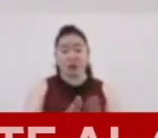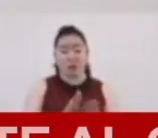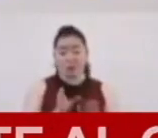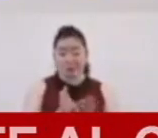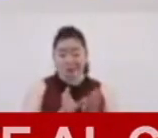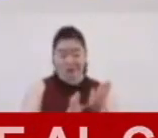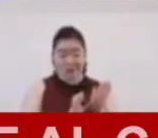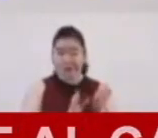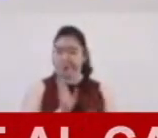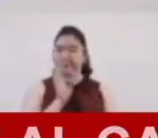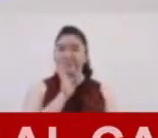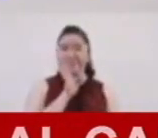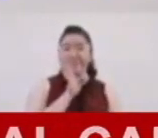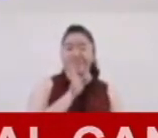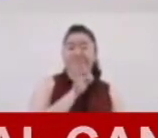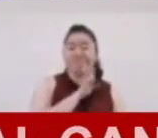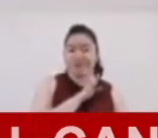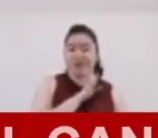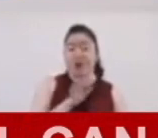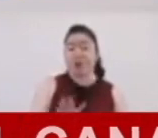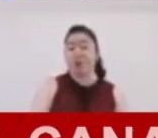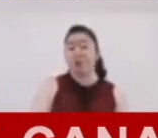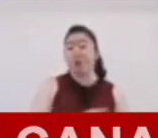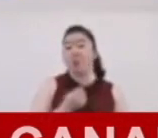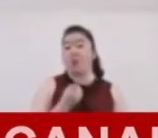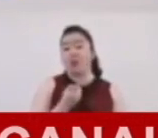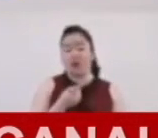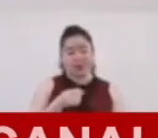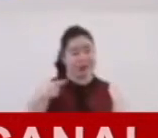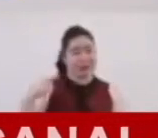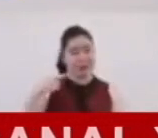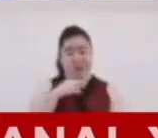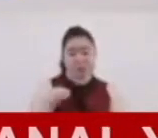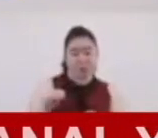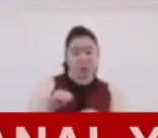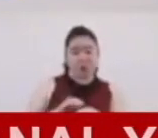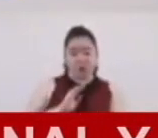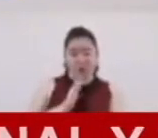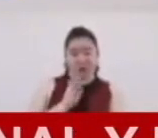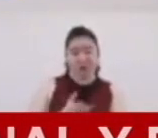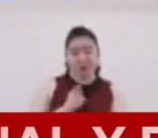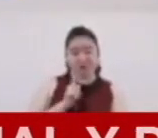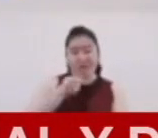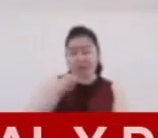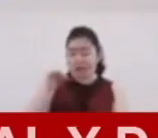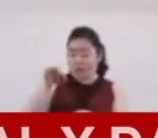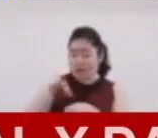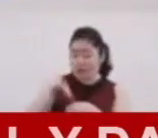desproporcional, pues su aplicación automática restringe el derecho a ser